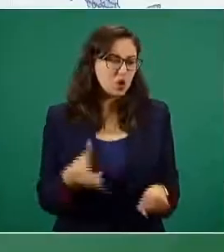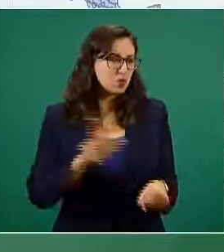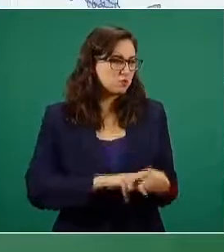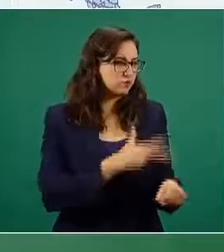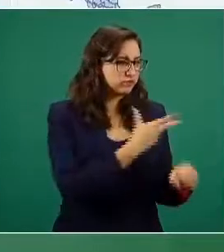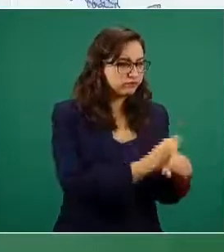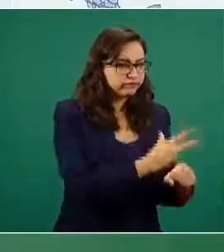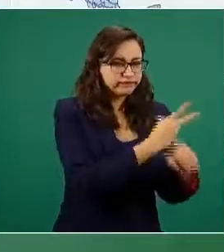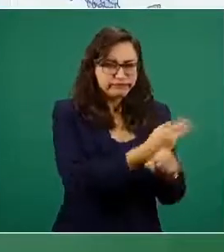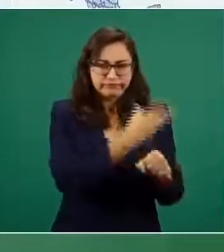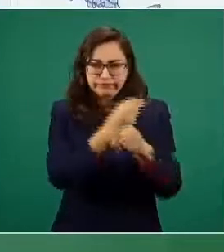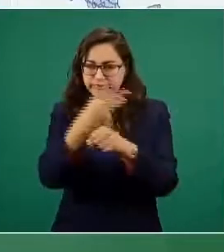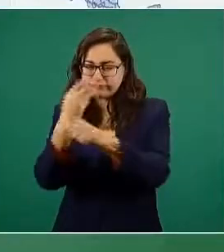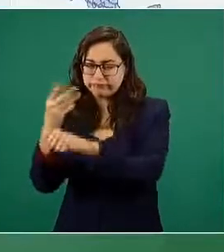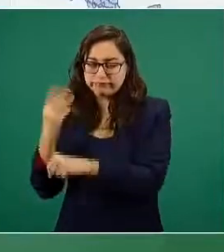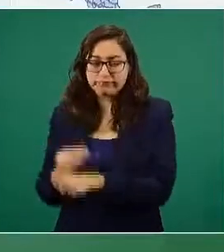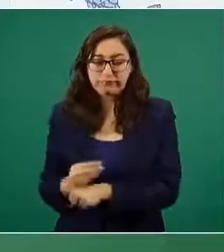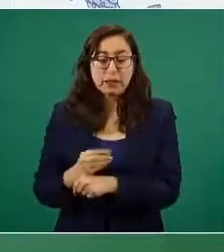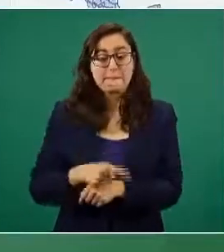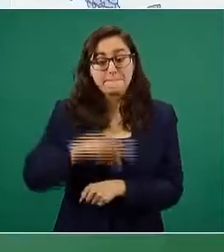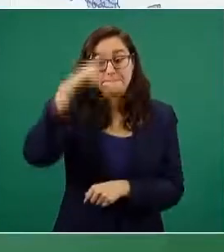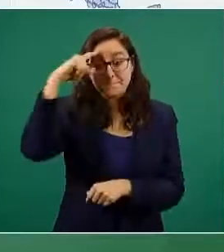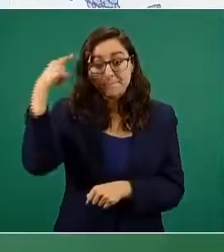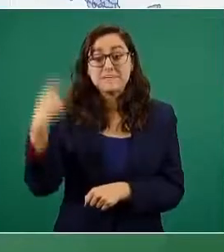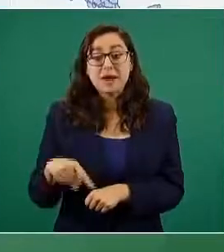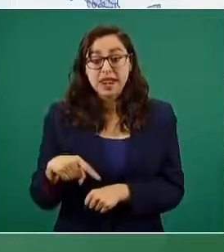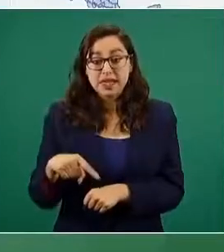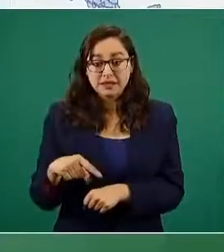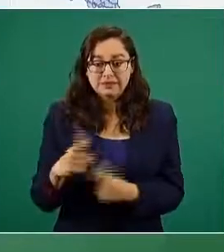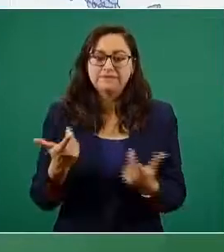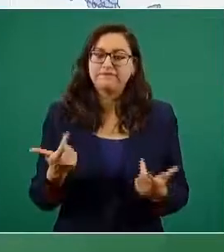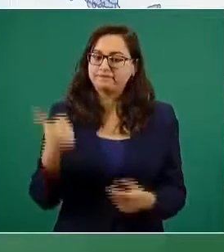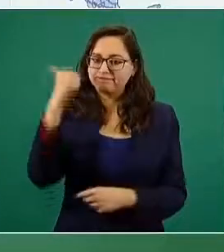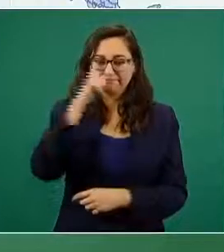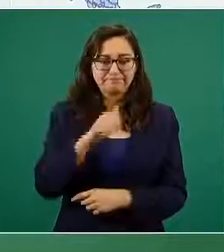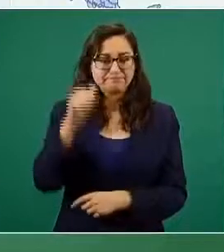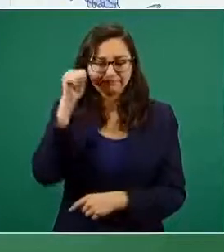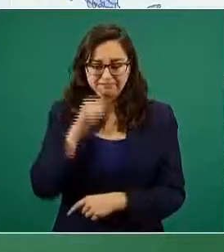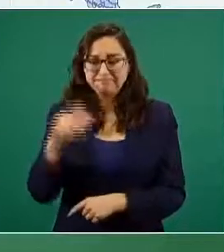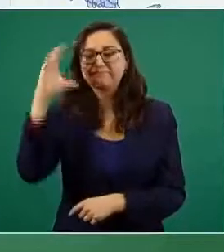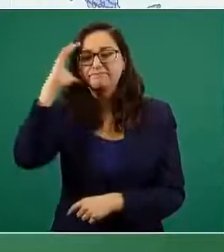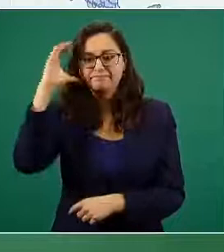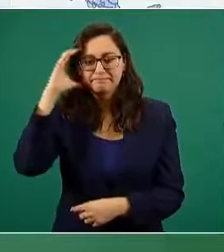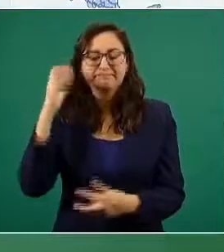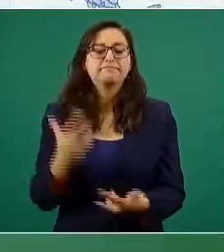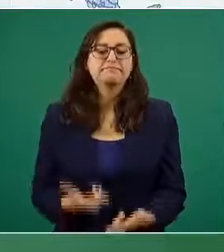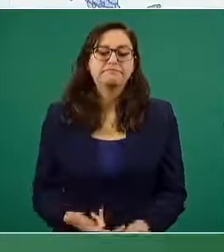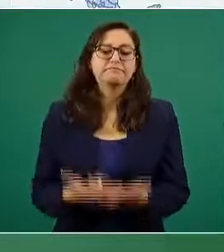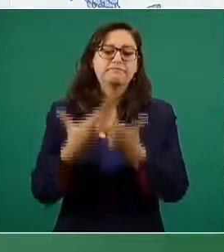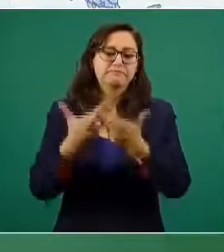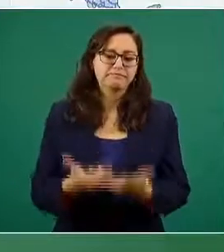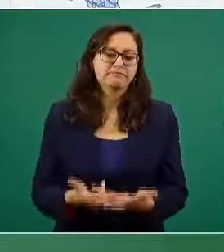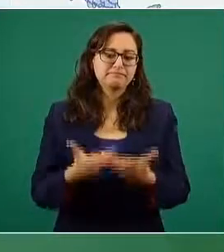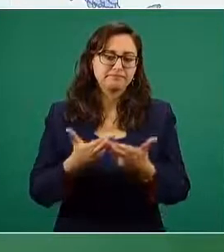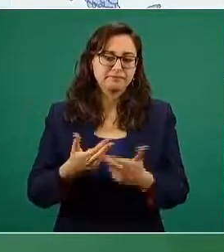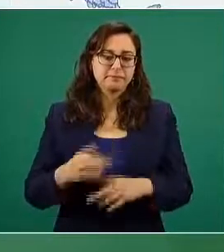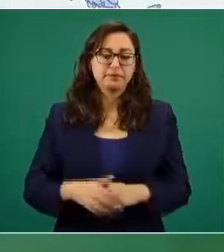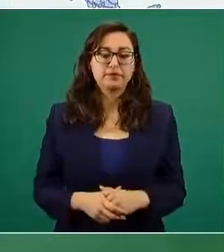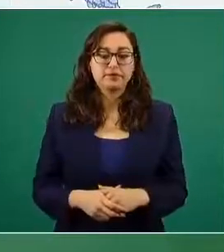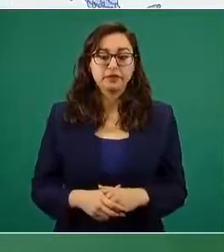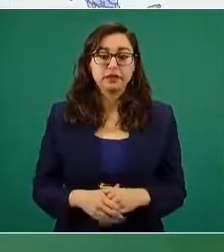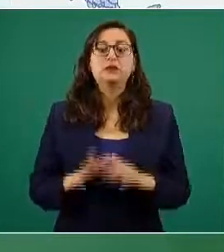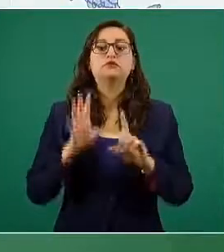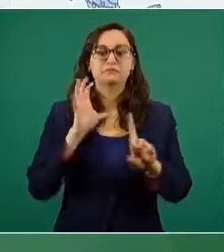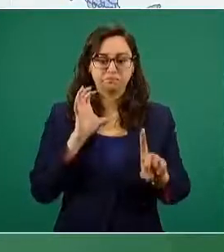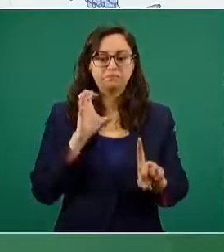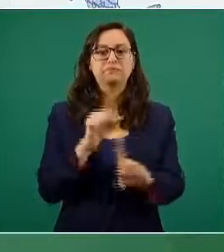siempre estar por encima de la cantidad de casos de personas que necesitaran hospitalización. Lo hemos